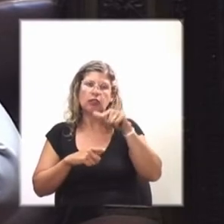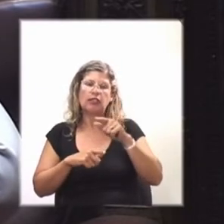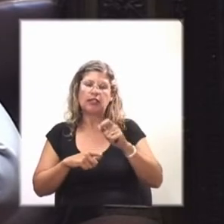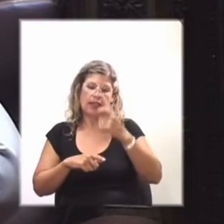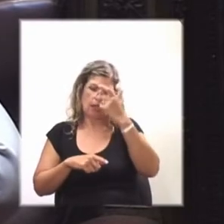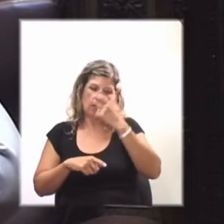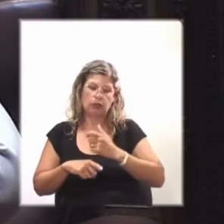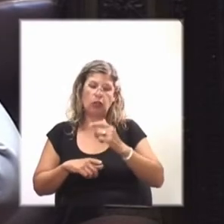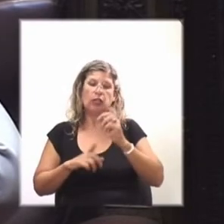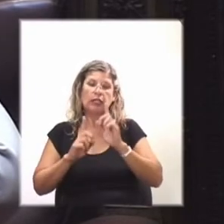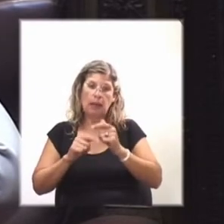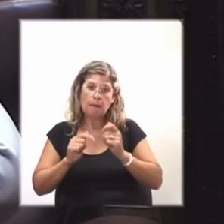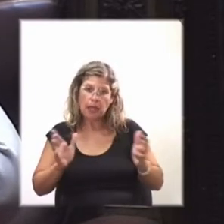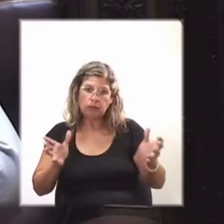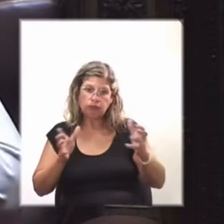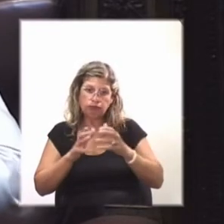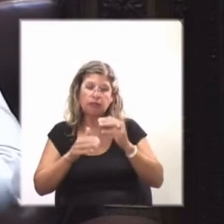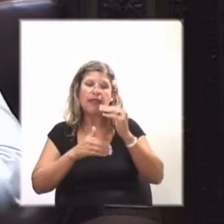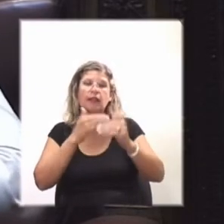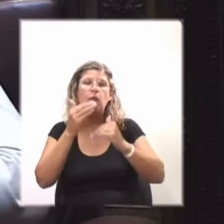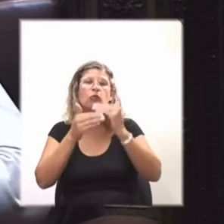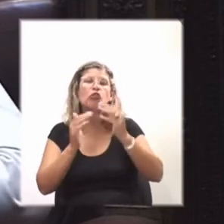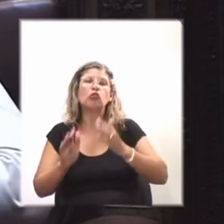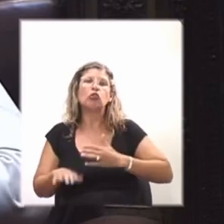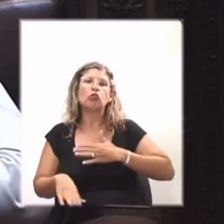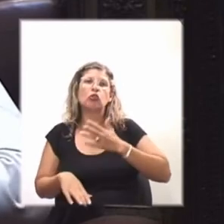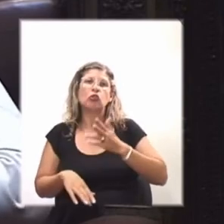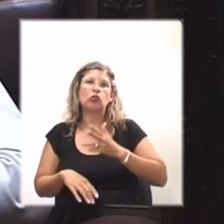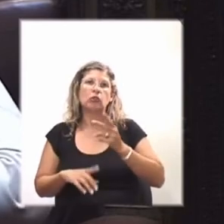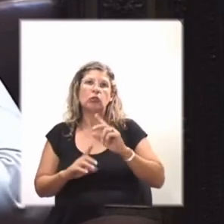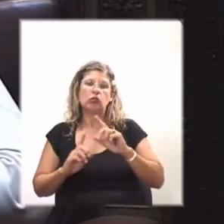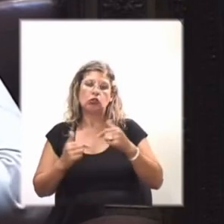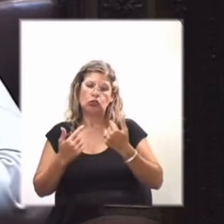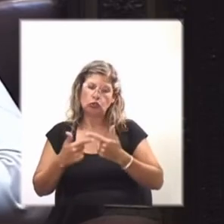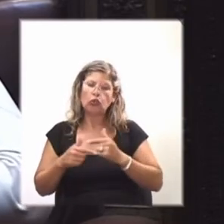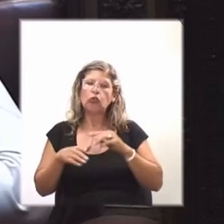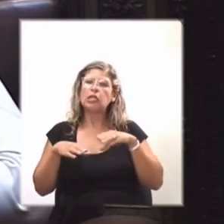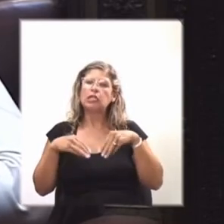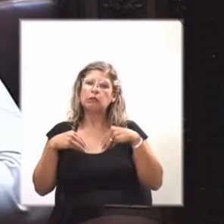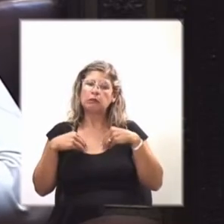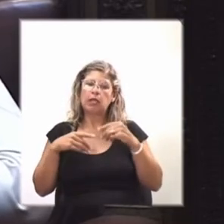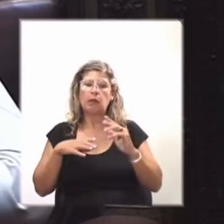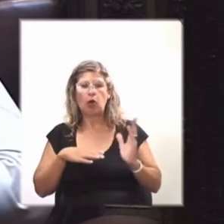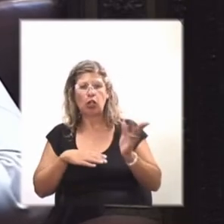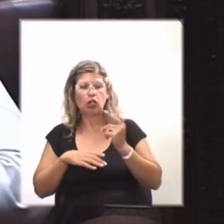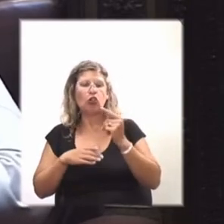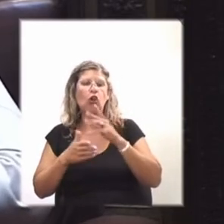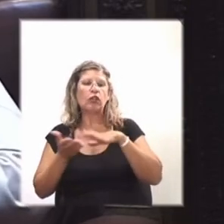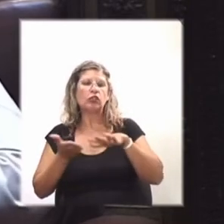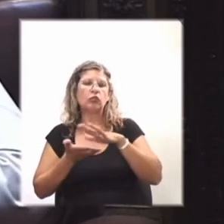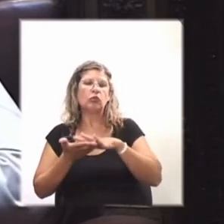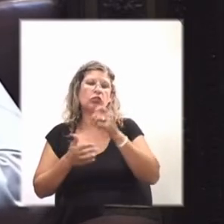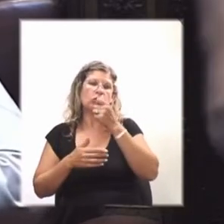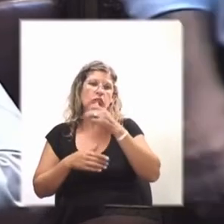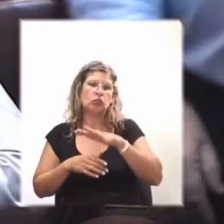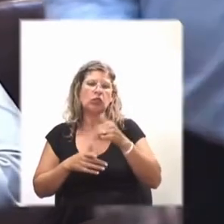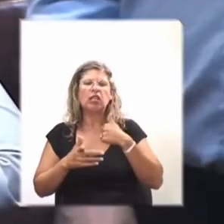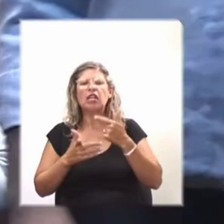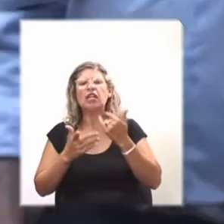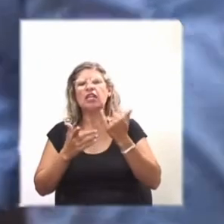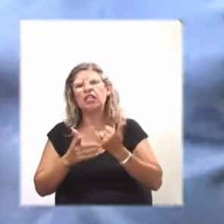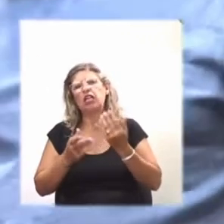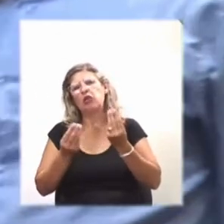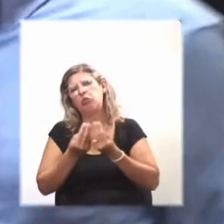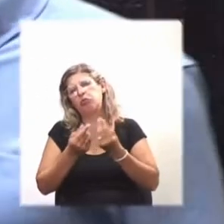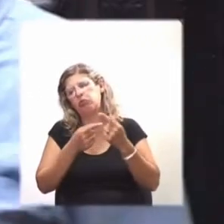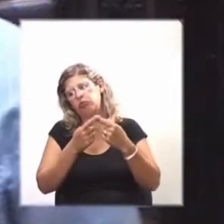individual y colectiva de los procesos humanos, en tanto asumimos que toda circunstancia histórica responde a muchos factores que